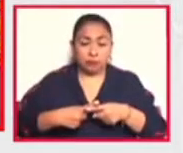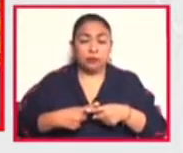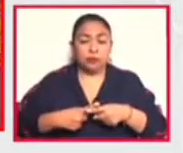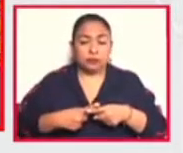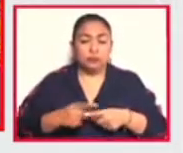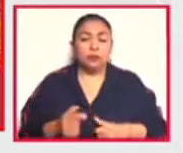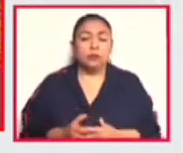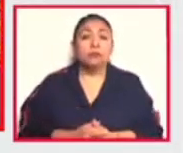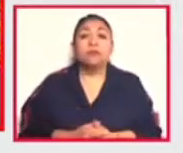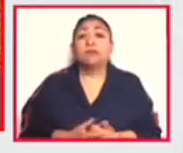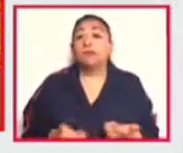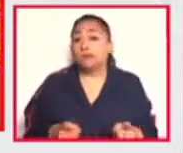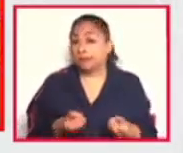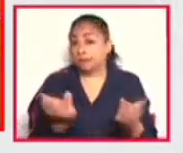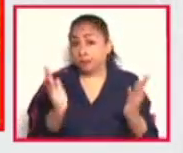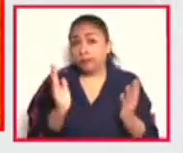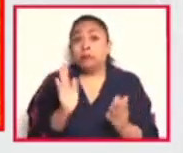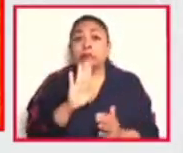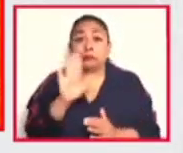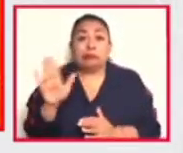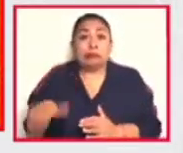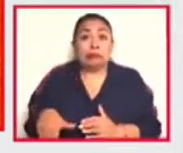a quienes han perdido la vida